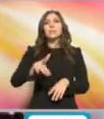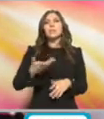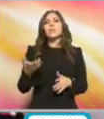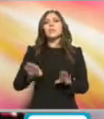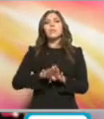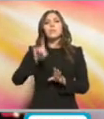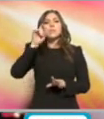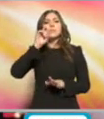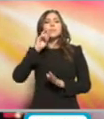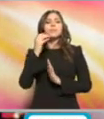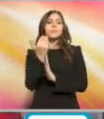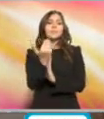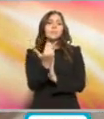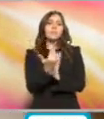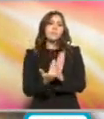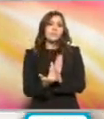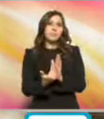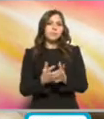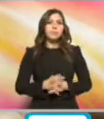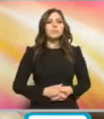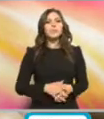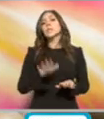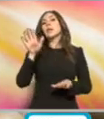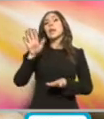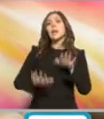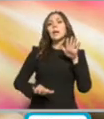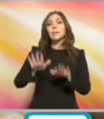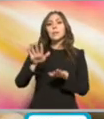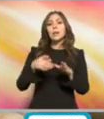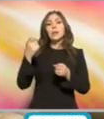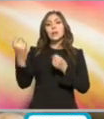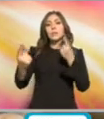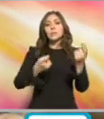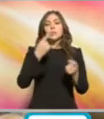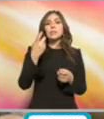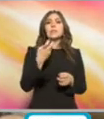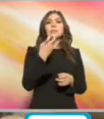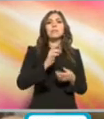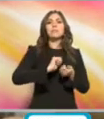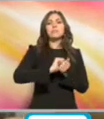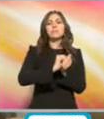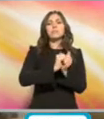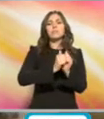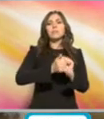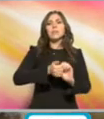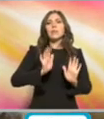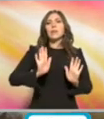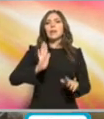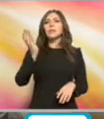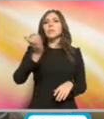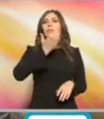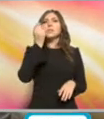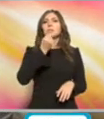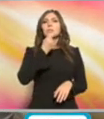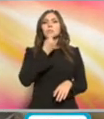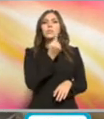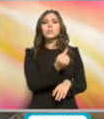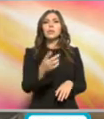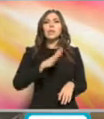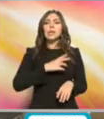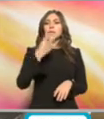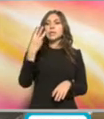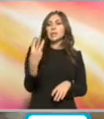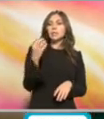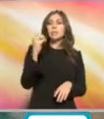sexual. Desafortunadamente, en algunos casos, esto ya se vuelve entonces un hábito que incluso ya el niño tiene 3,